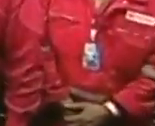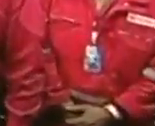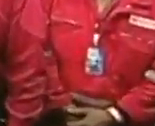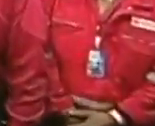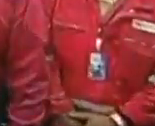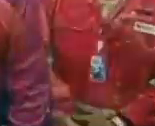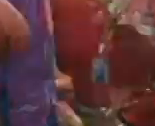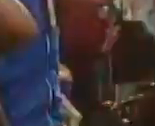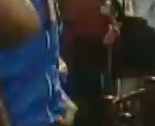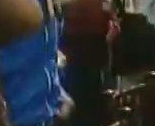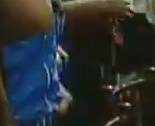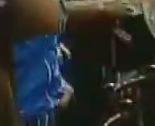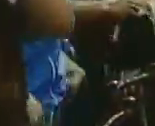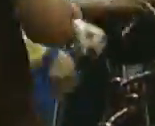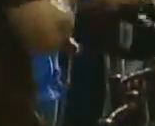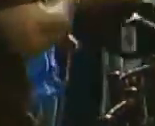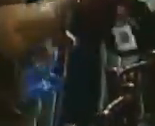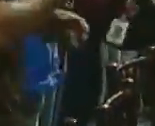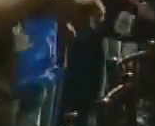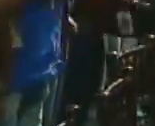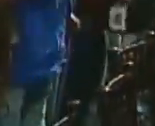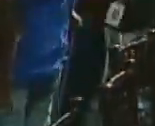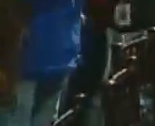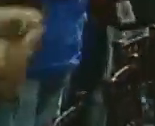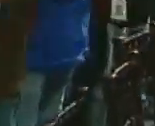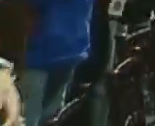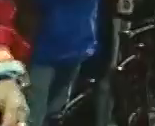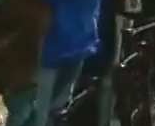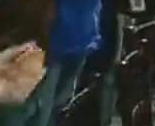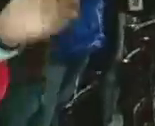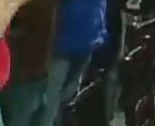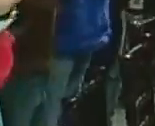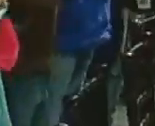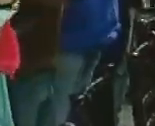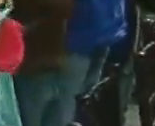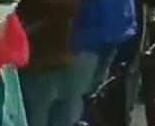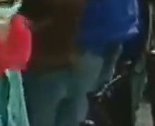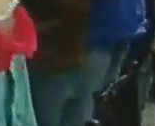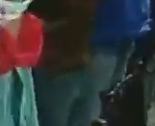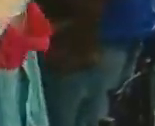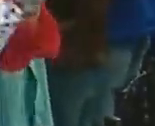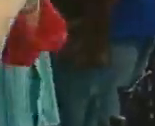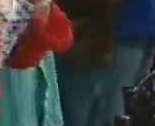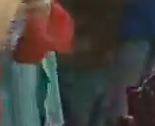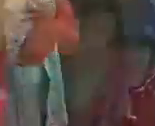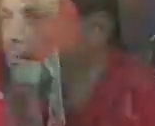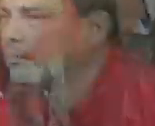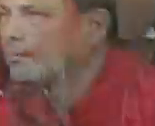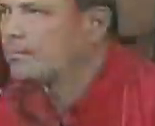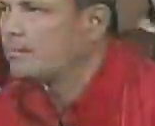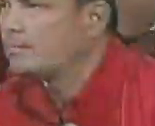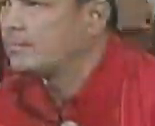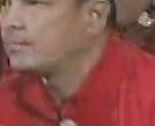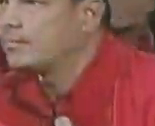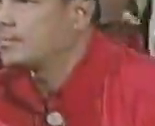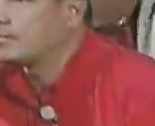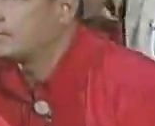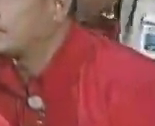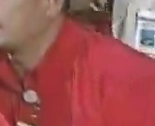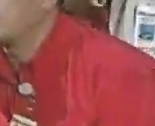del vicepresidente ejecutivo de la República Bolivariana de Venezuela, Tarek El Aissami.